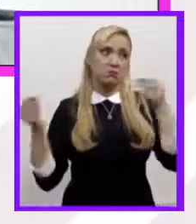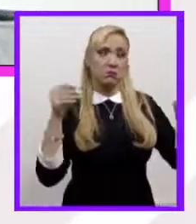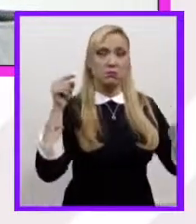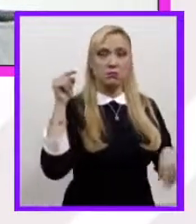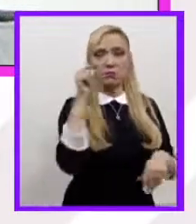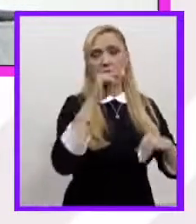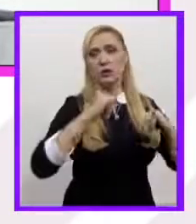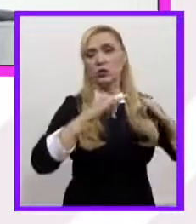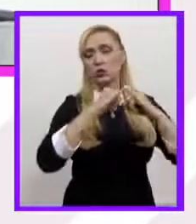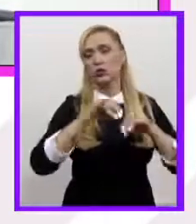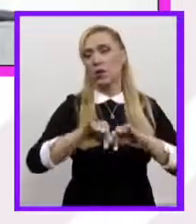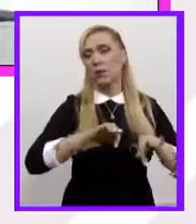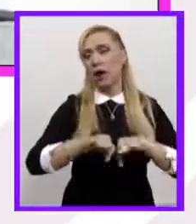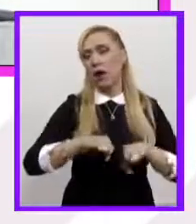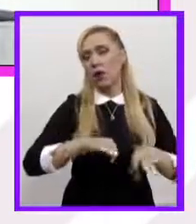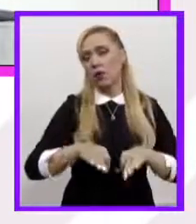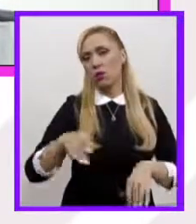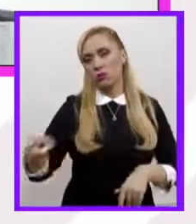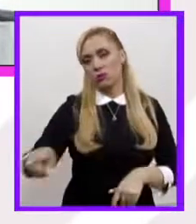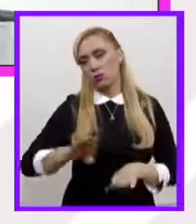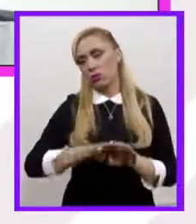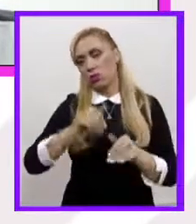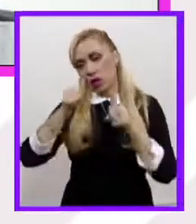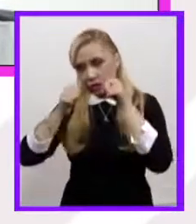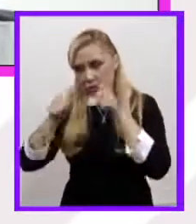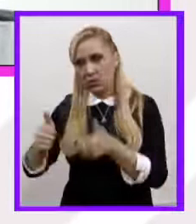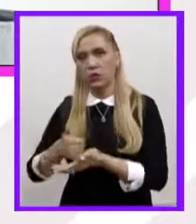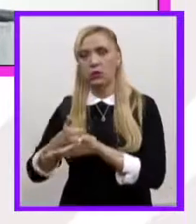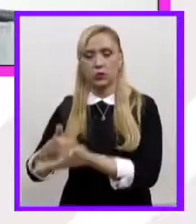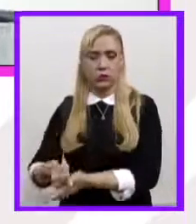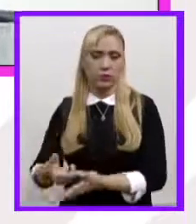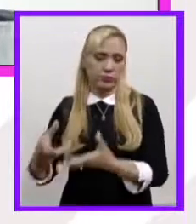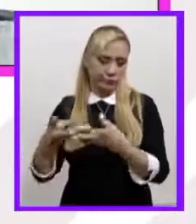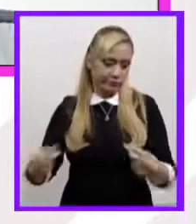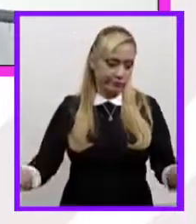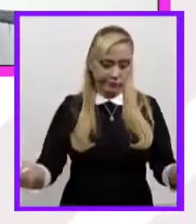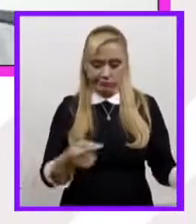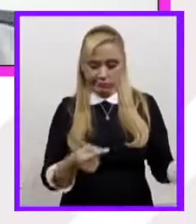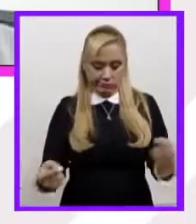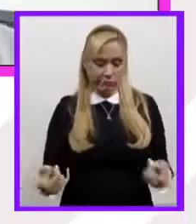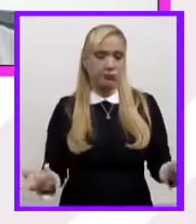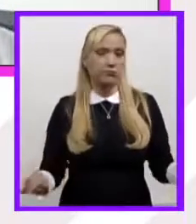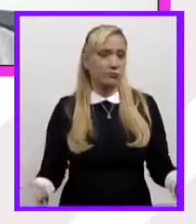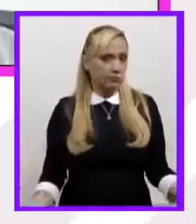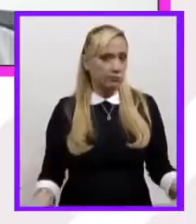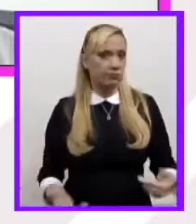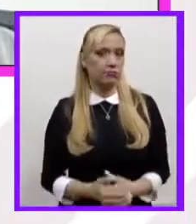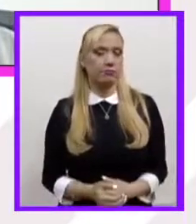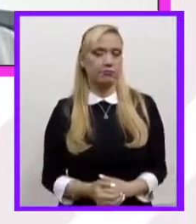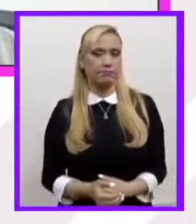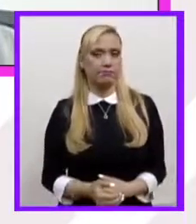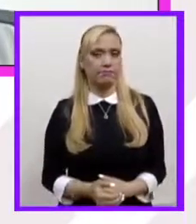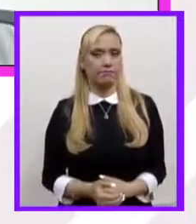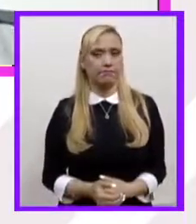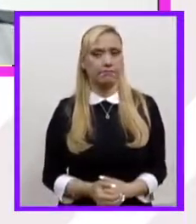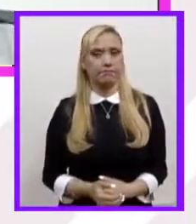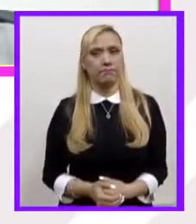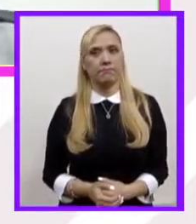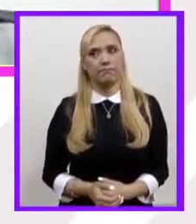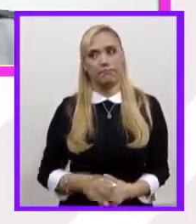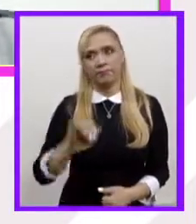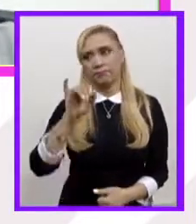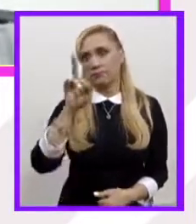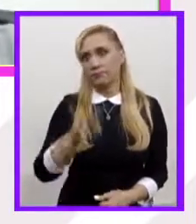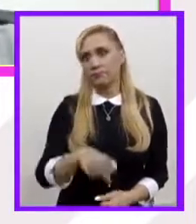procesos de inspección. Entonces, la idea es ver de qué manera se puede accionar ese mecanismo, no solamente para este caso, ¿no? A ver, y además